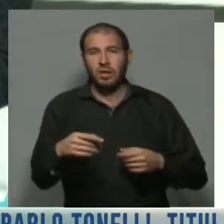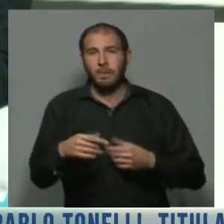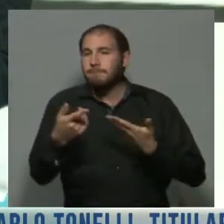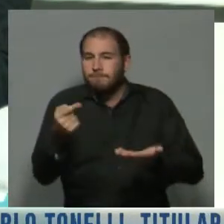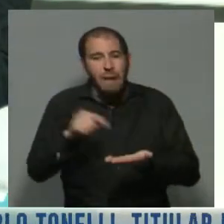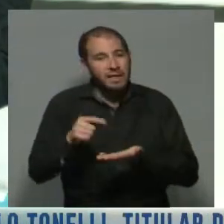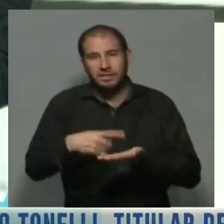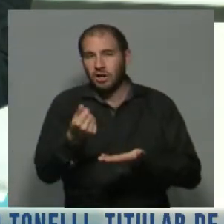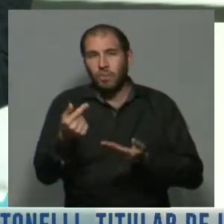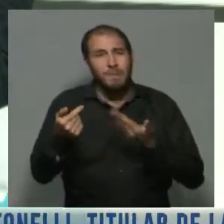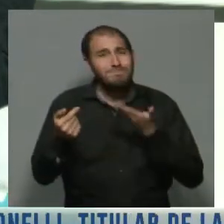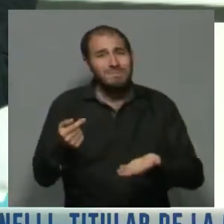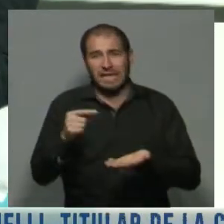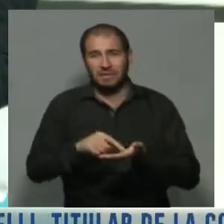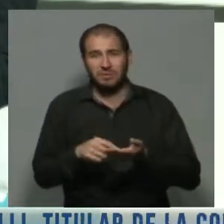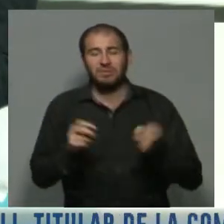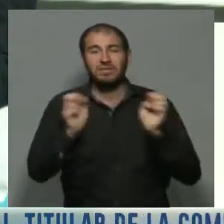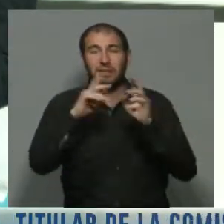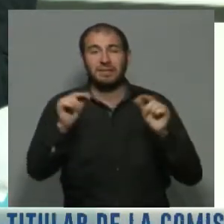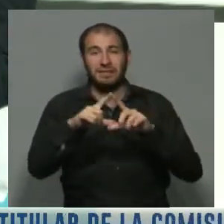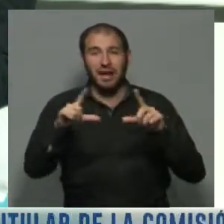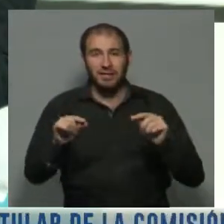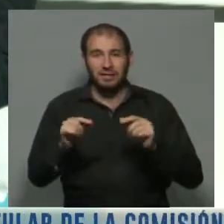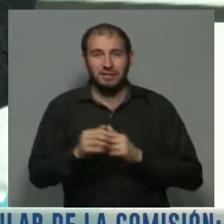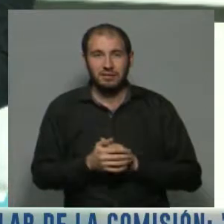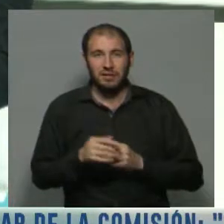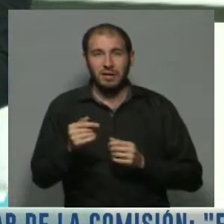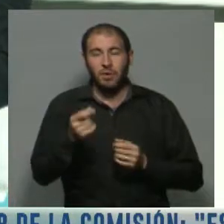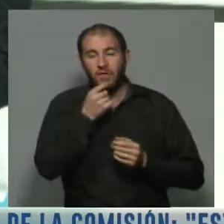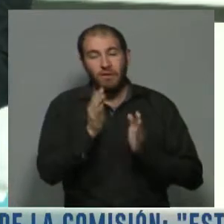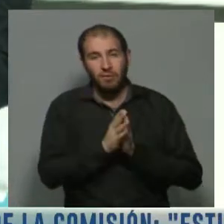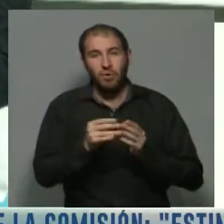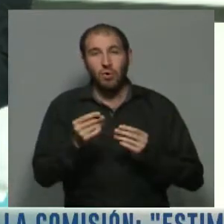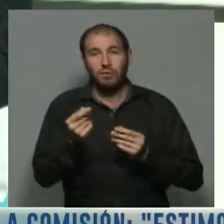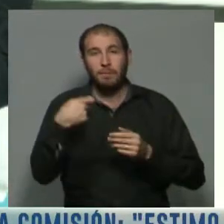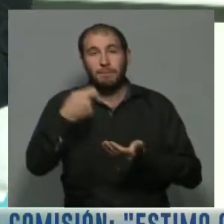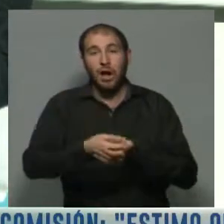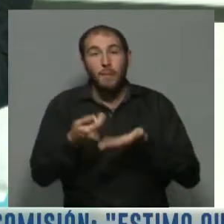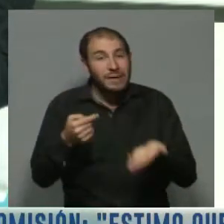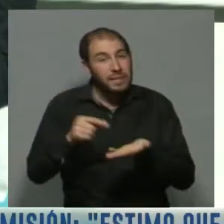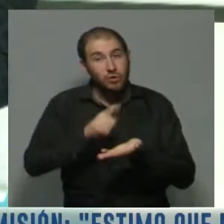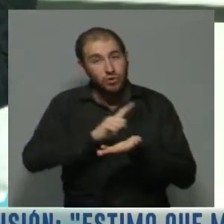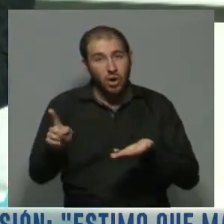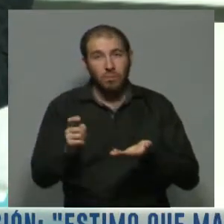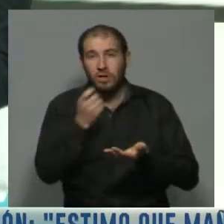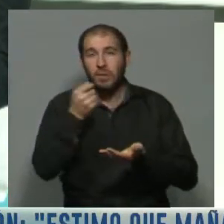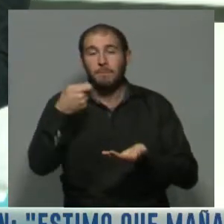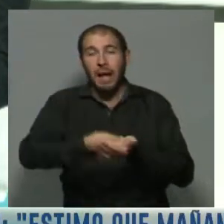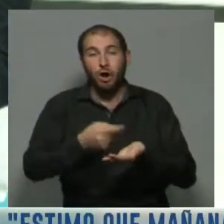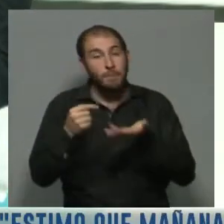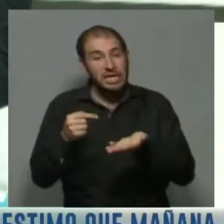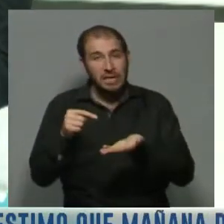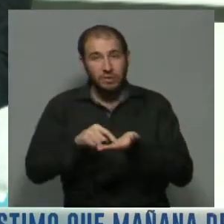lo necesario, lo mínimo, y con respecto a las tarjetas, evitar dentro de lo posible el famoso pago mínimo. Cuando uno realiza el pago